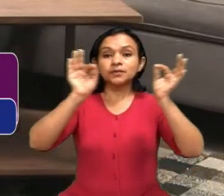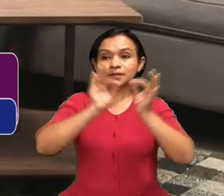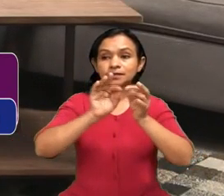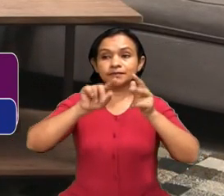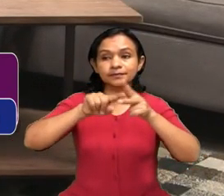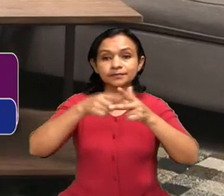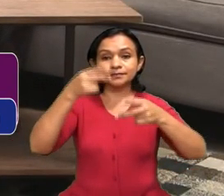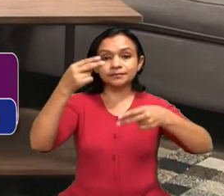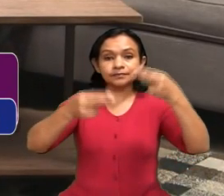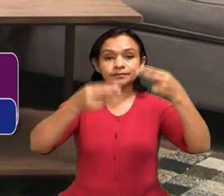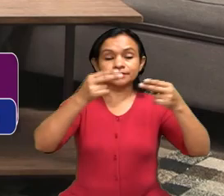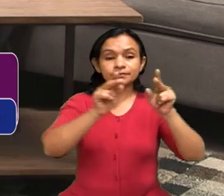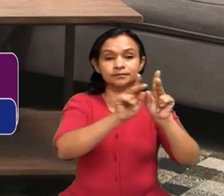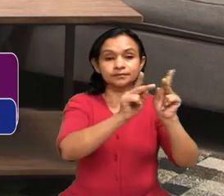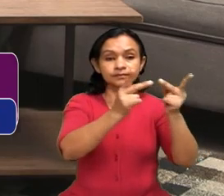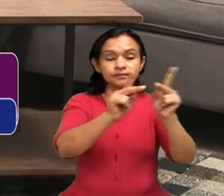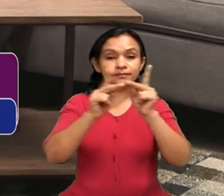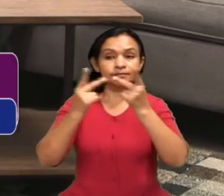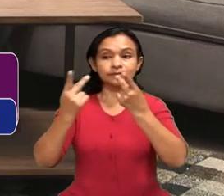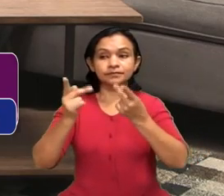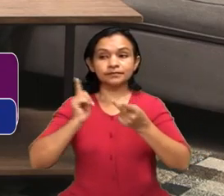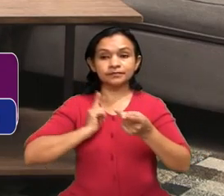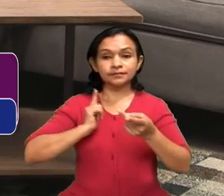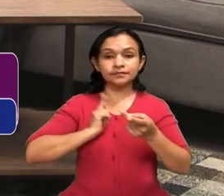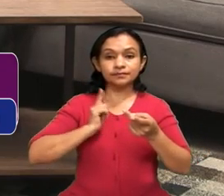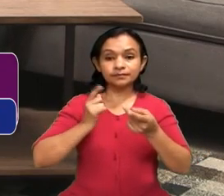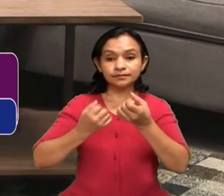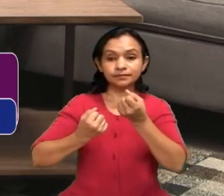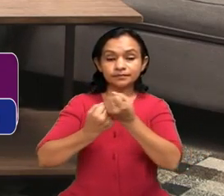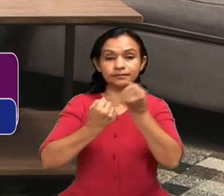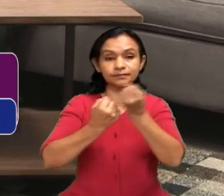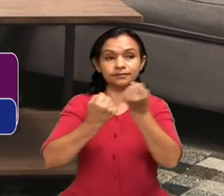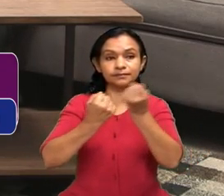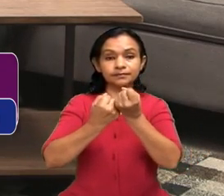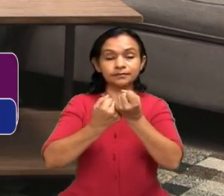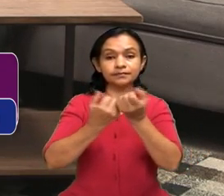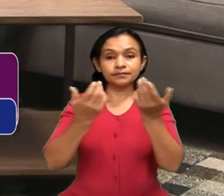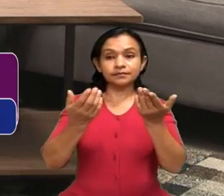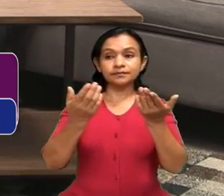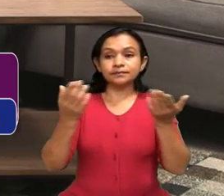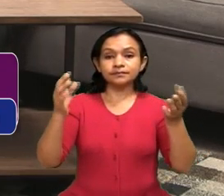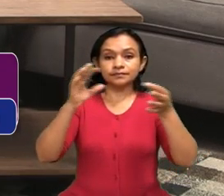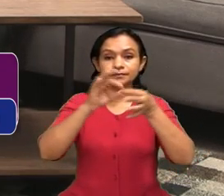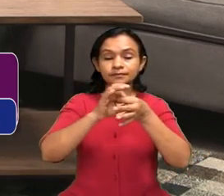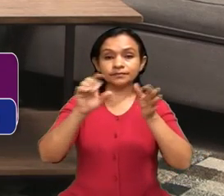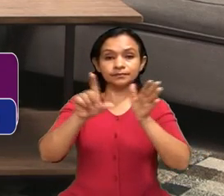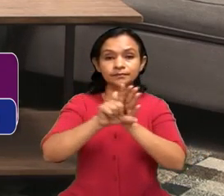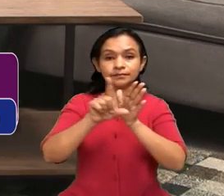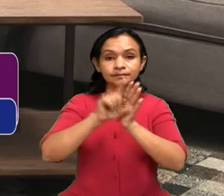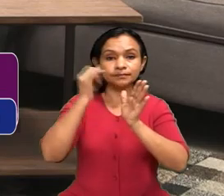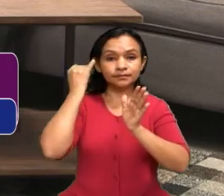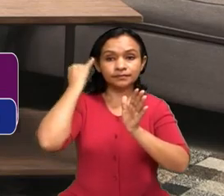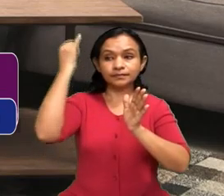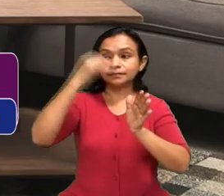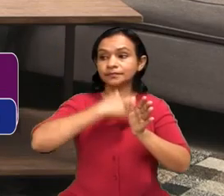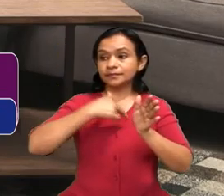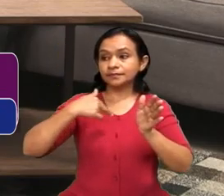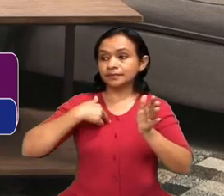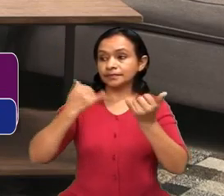las cifras de población que se han involucrado dentro del cooperativismo, que también es parte y legado de esos ideales sandinistas